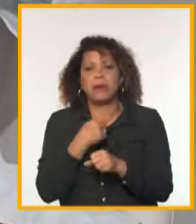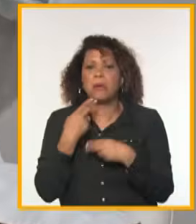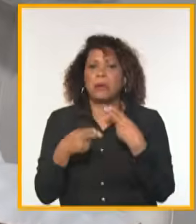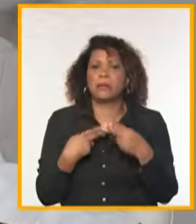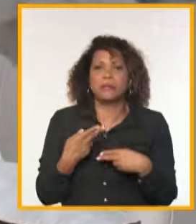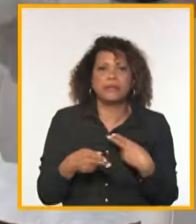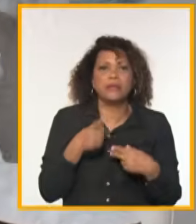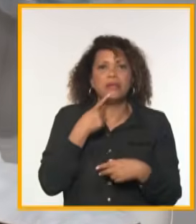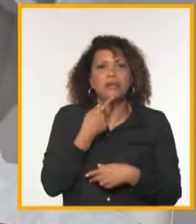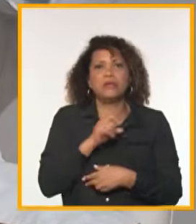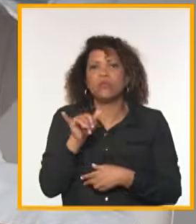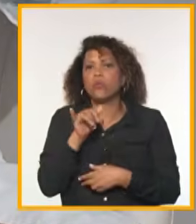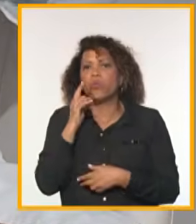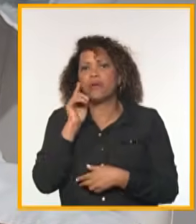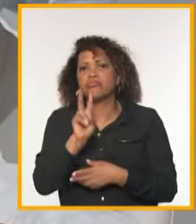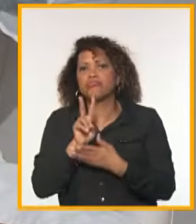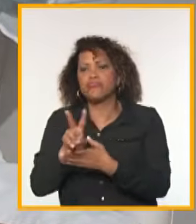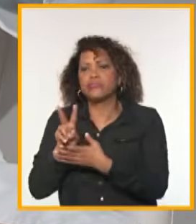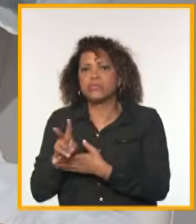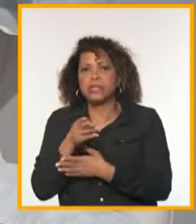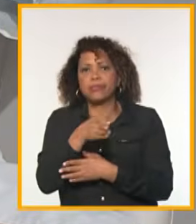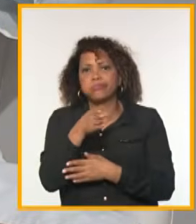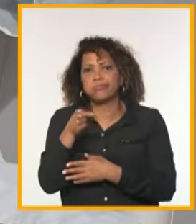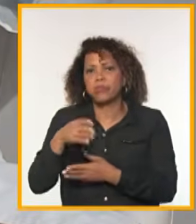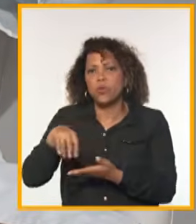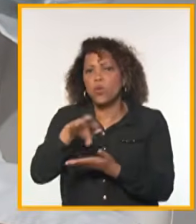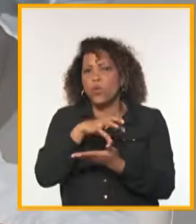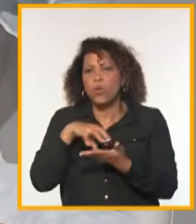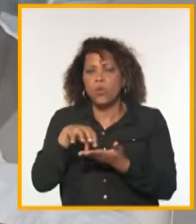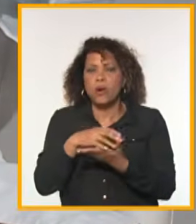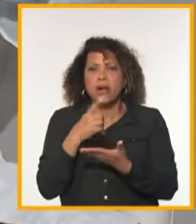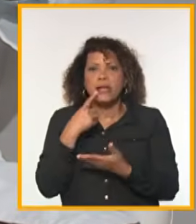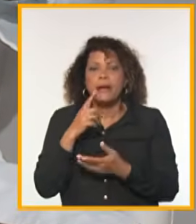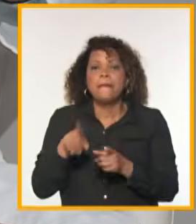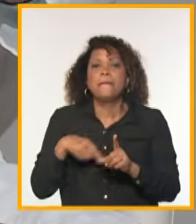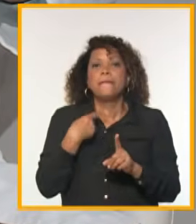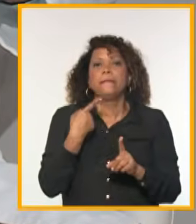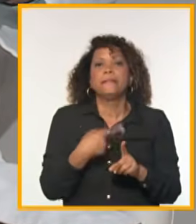Yo también pasaba visita allí y además